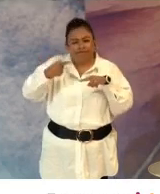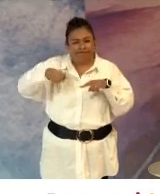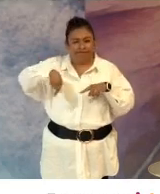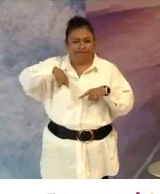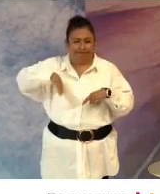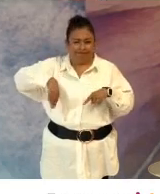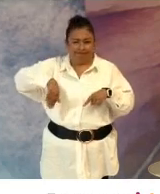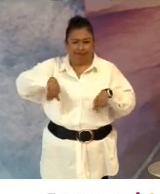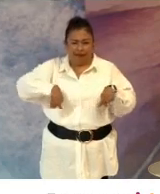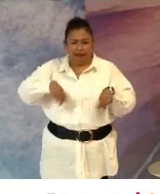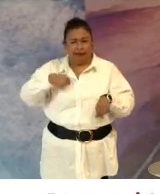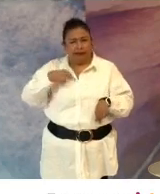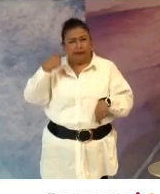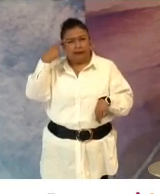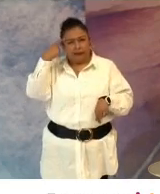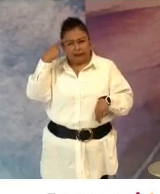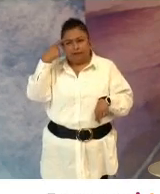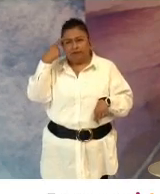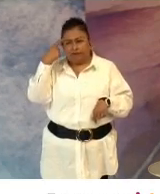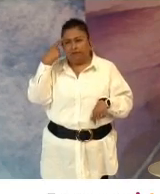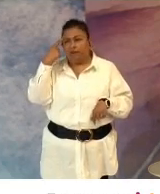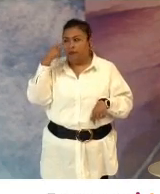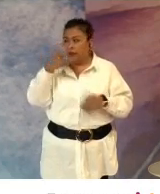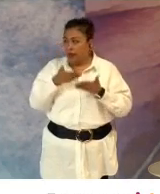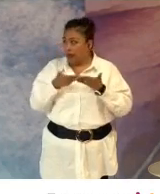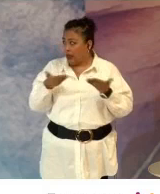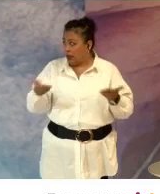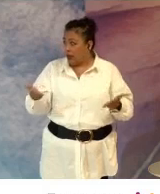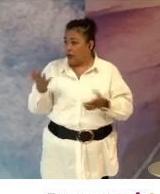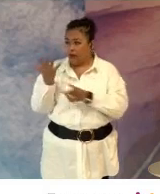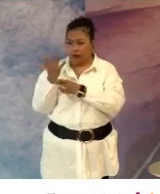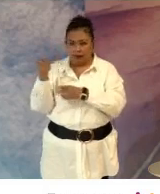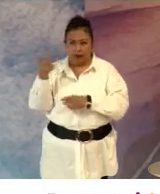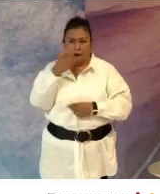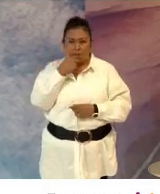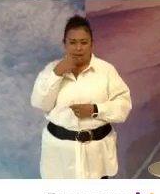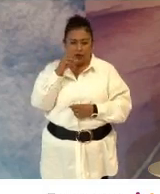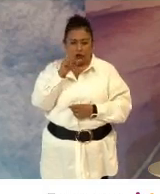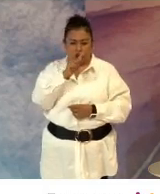ejercicio, resonando y con lo que ahora dice Otto,